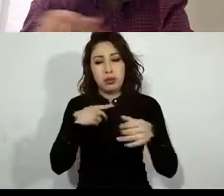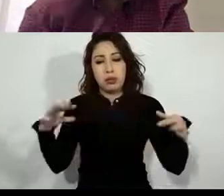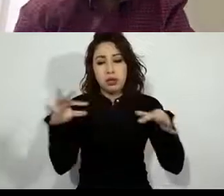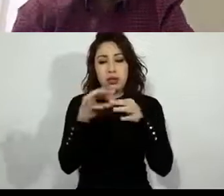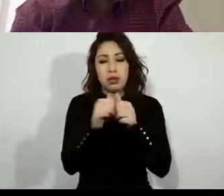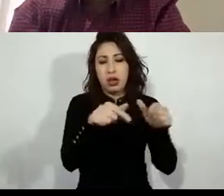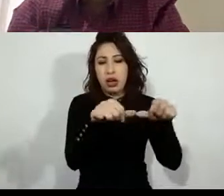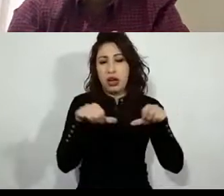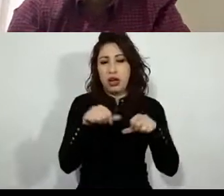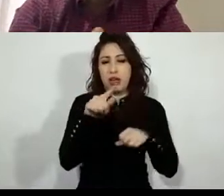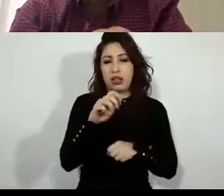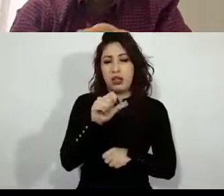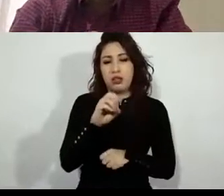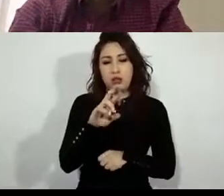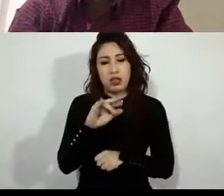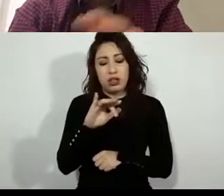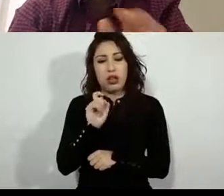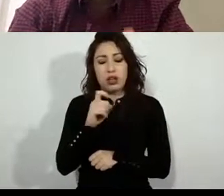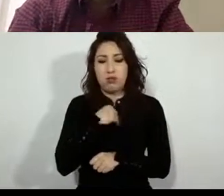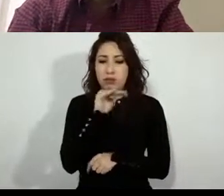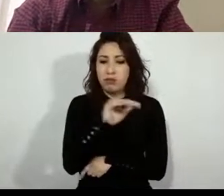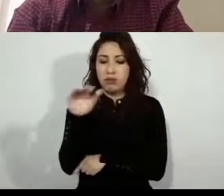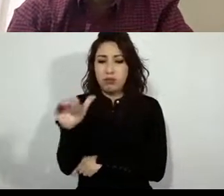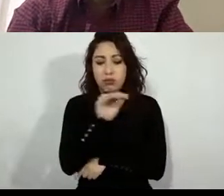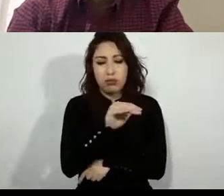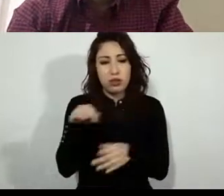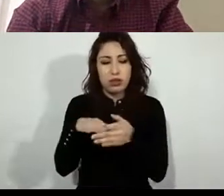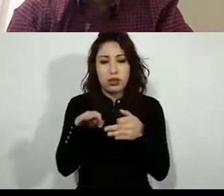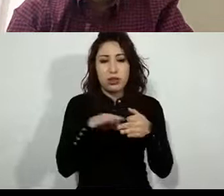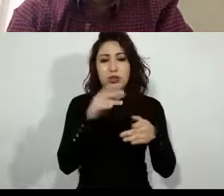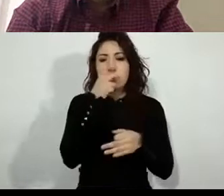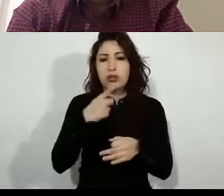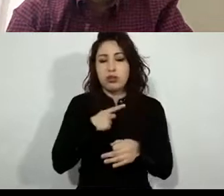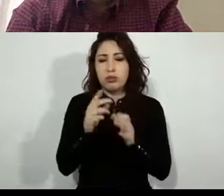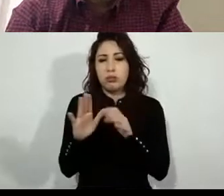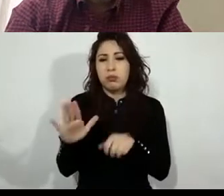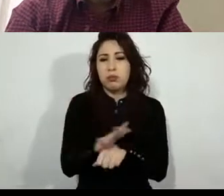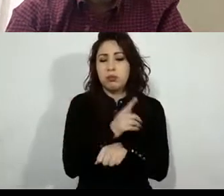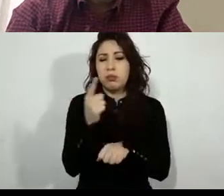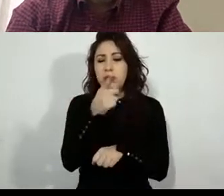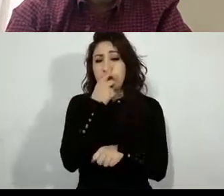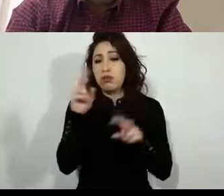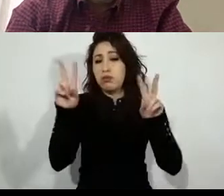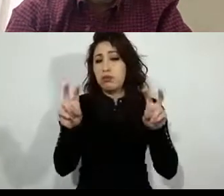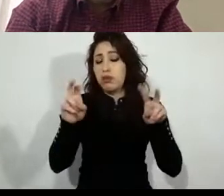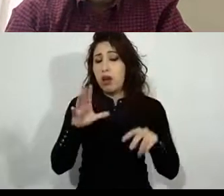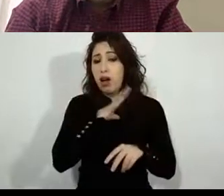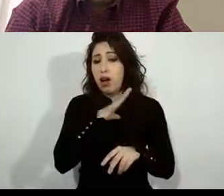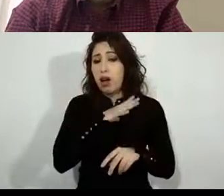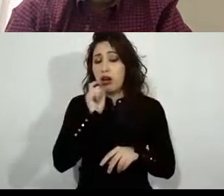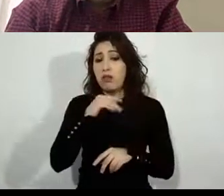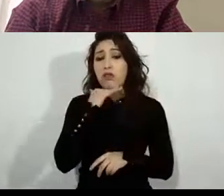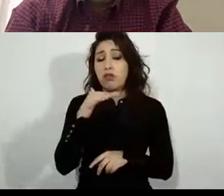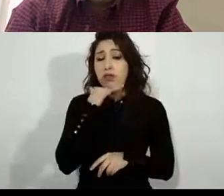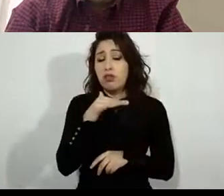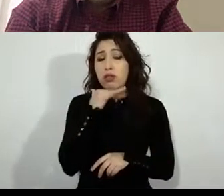podría informar cuál es el estatus del supuesto fraude que se dio a conocer en los días pasados acerca